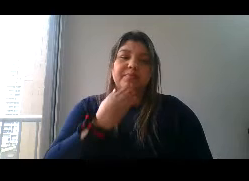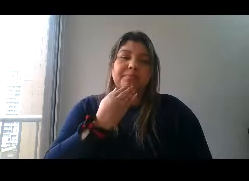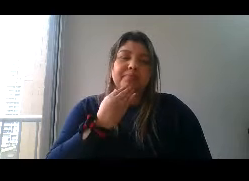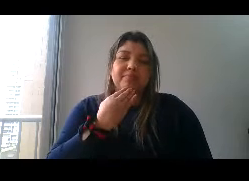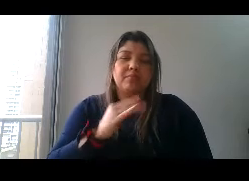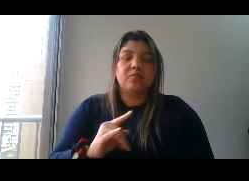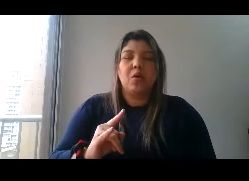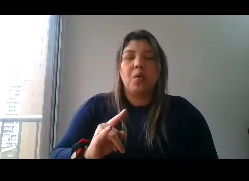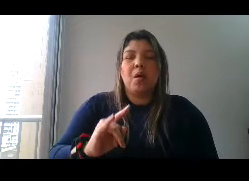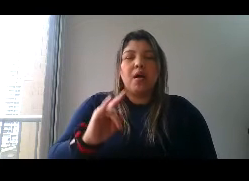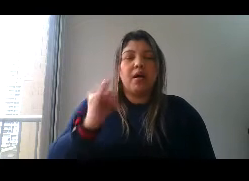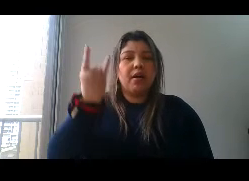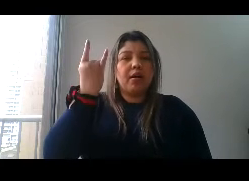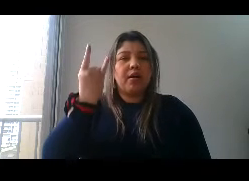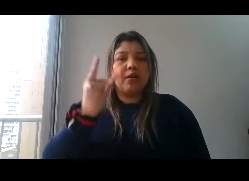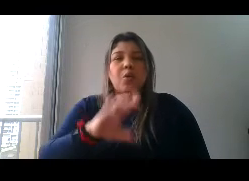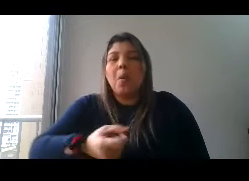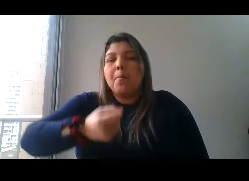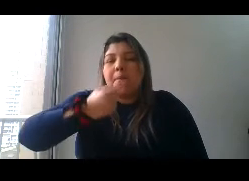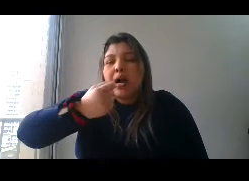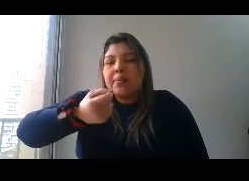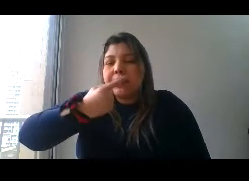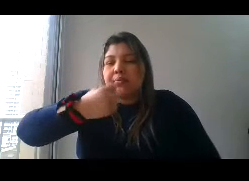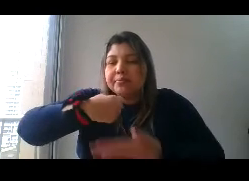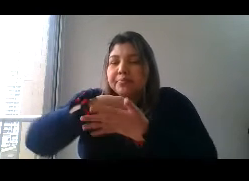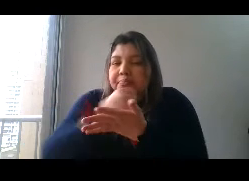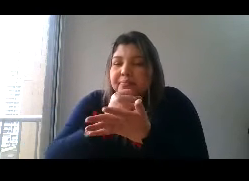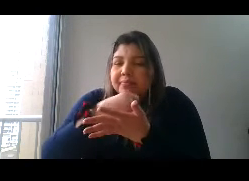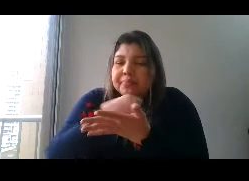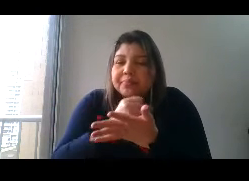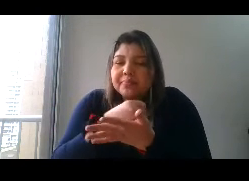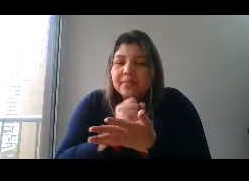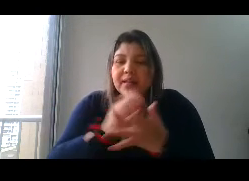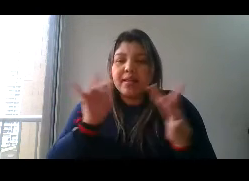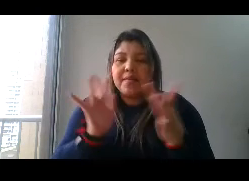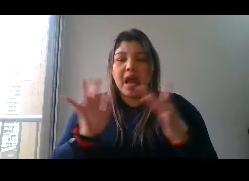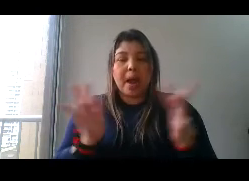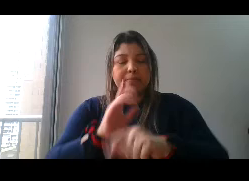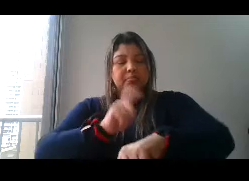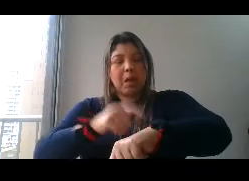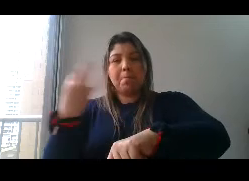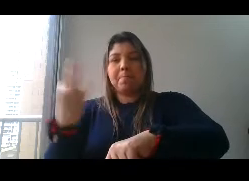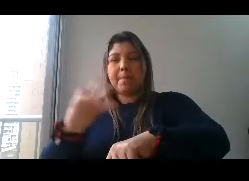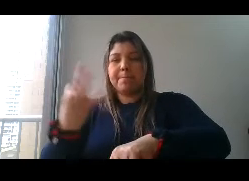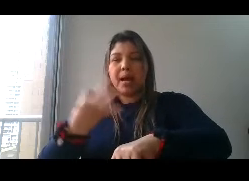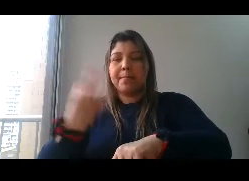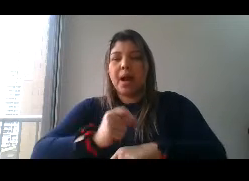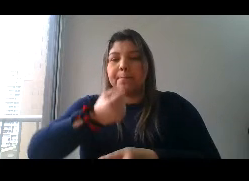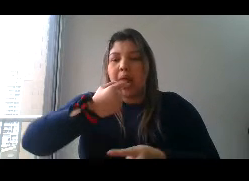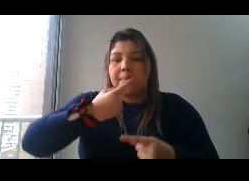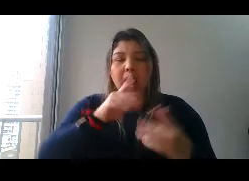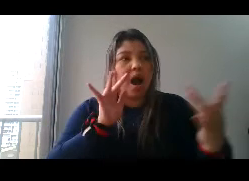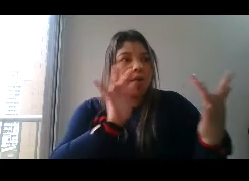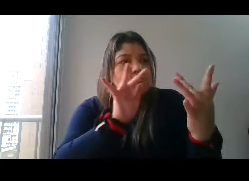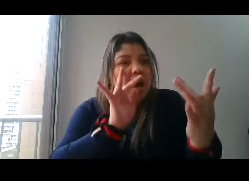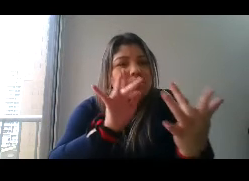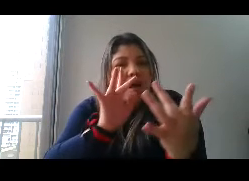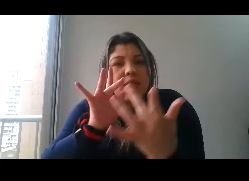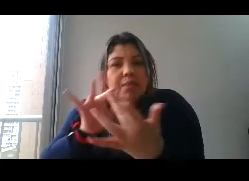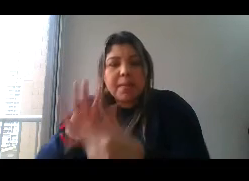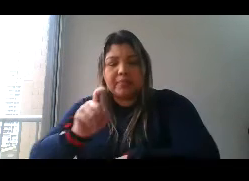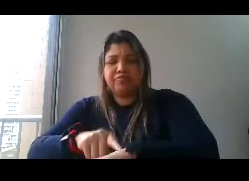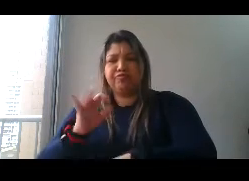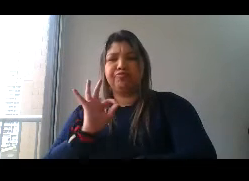adversos, a veces con el uso de medicamentos, que se debe dar la dosis correcta en el tiempo correcto, al paciente correcto y a la hora